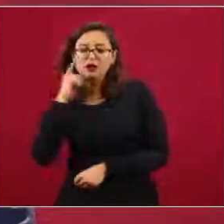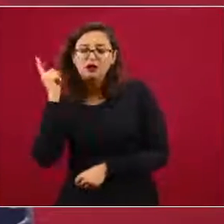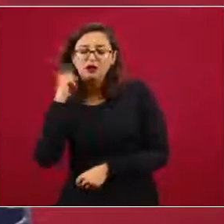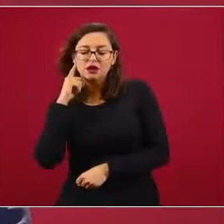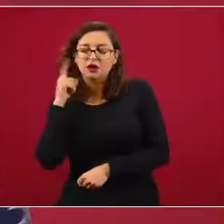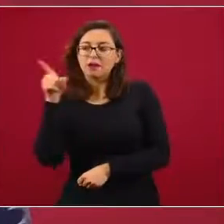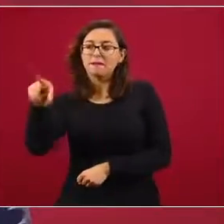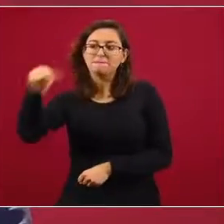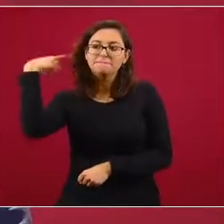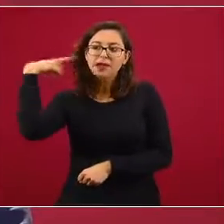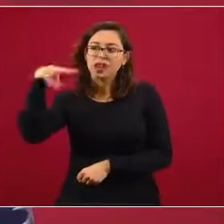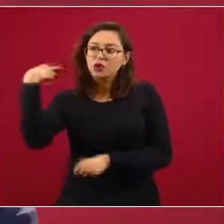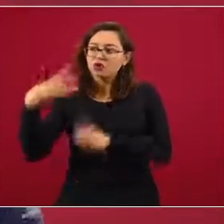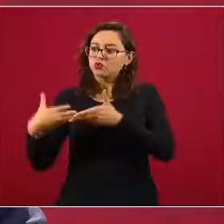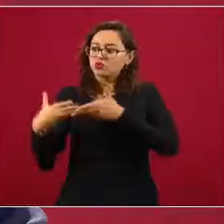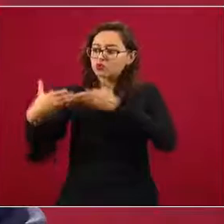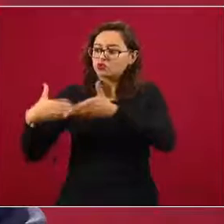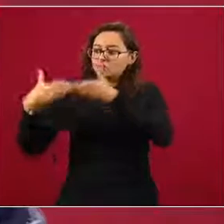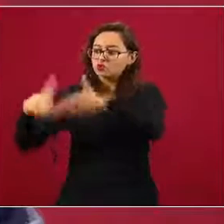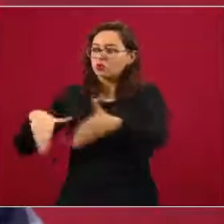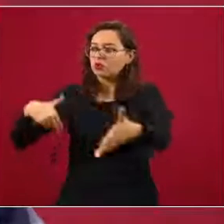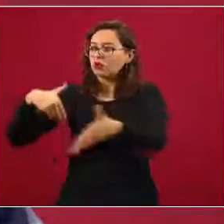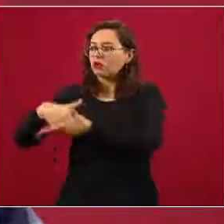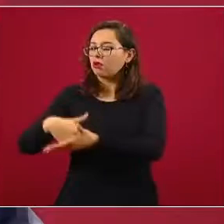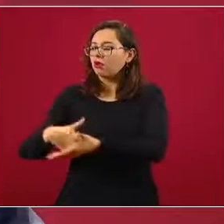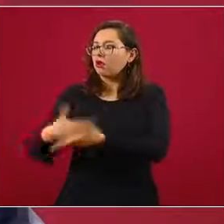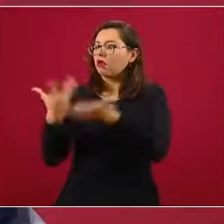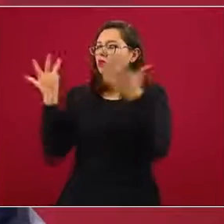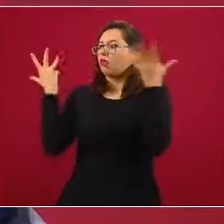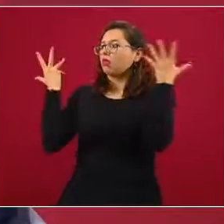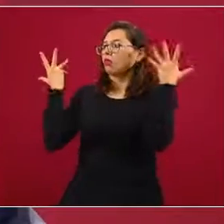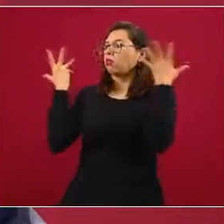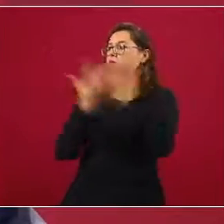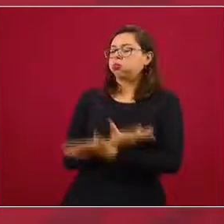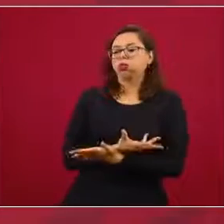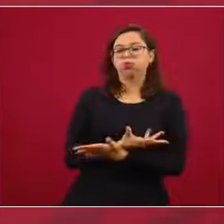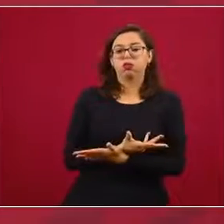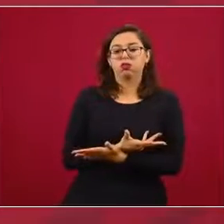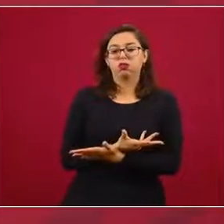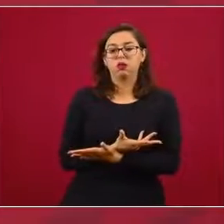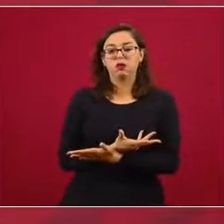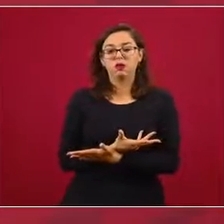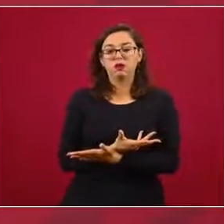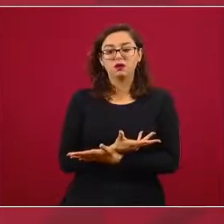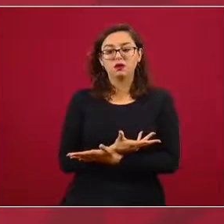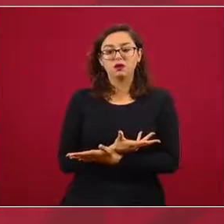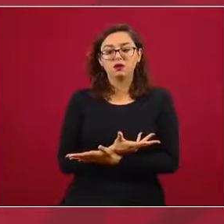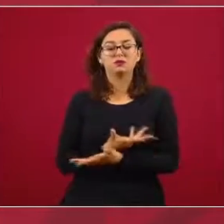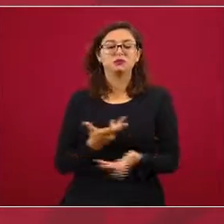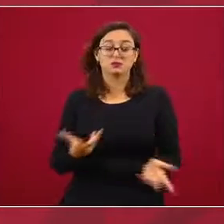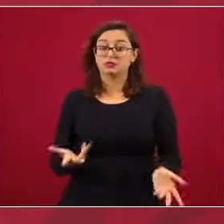puerto, por eso el cambio en la dirección de puertos.